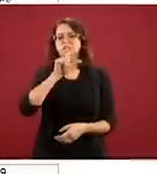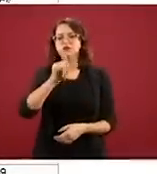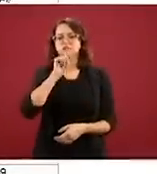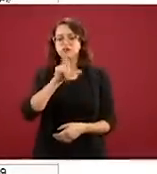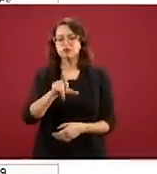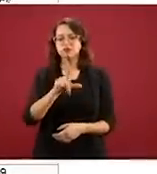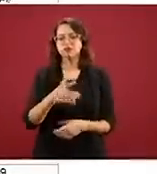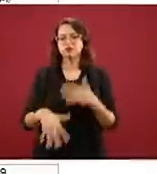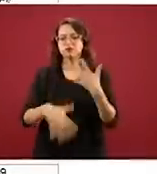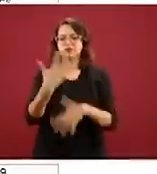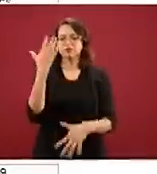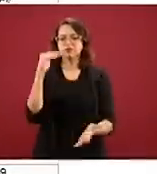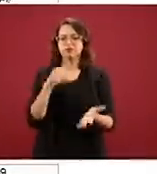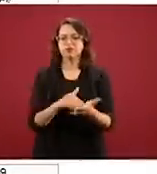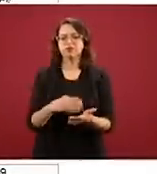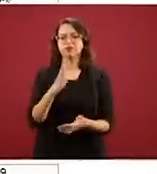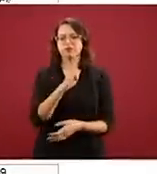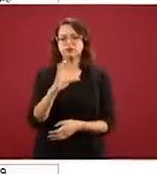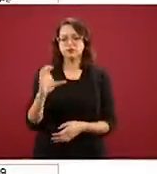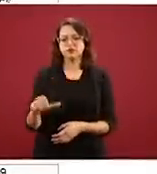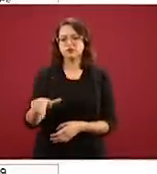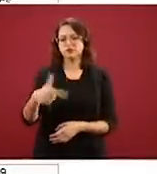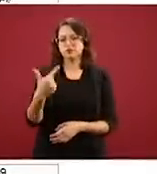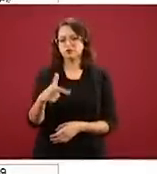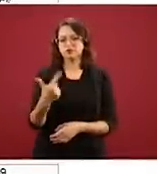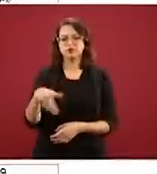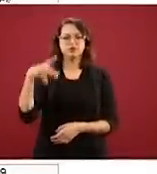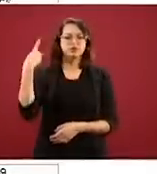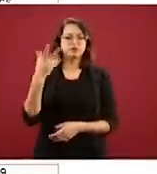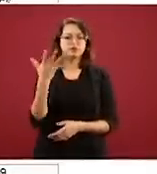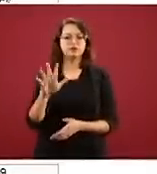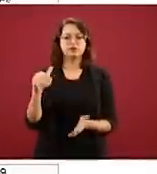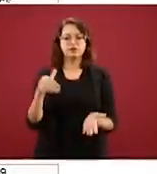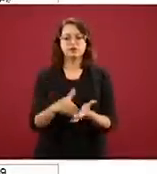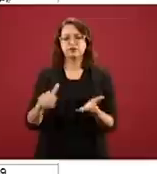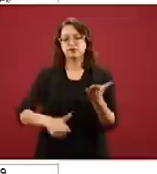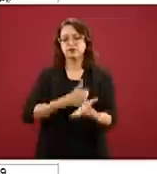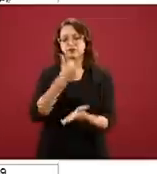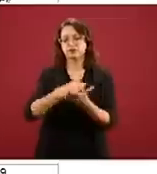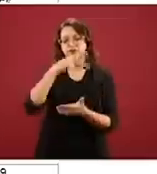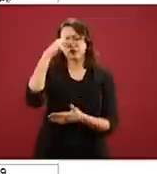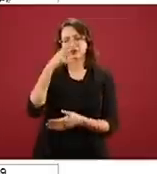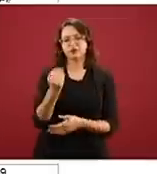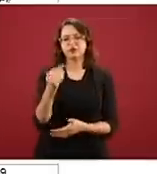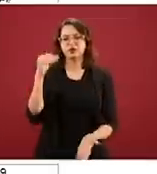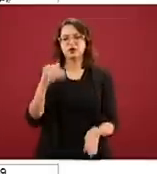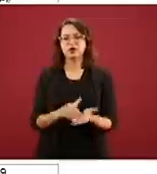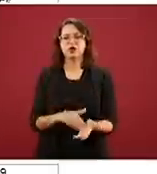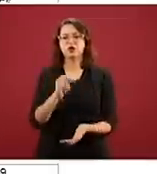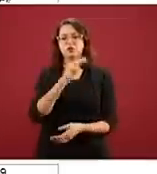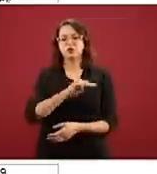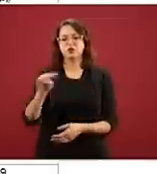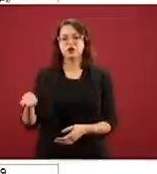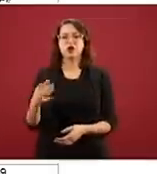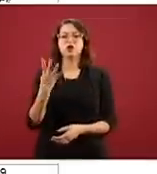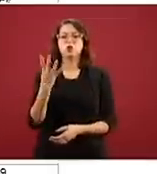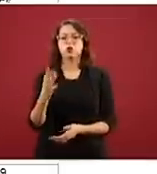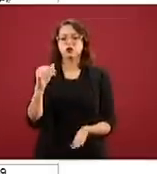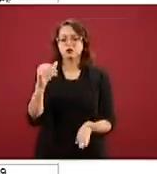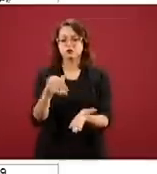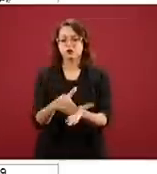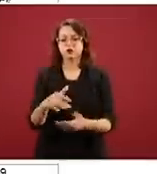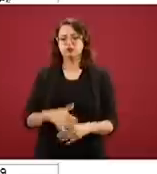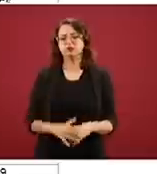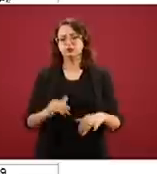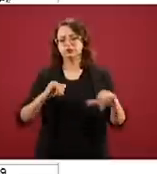con 15,000, Baja California 12, Puebla 10,000, Ciudad de México 9,000 y Michoacán 4,000. Aquí está